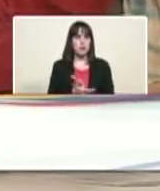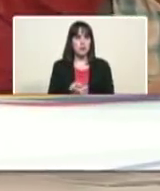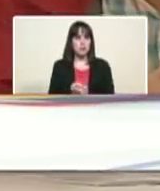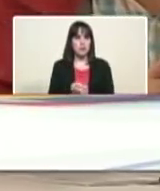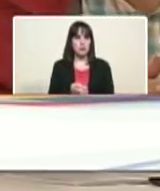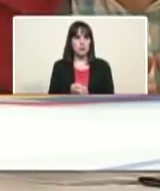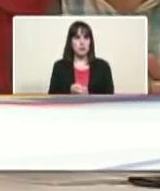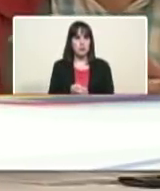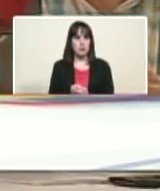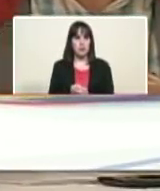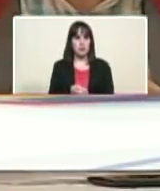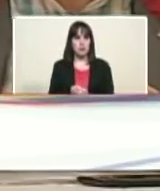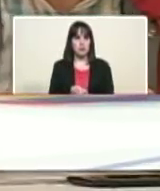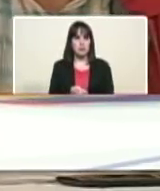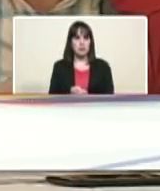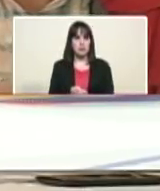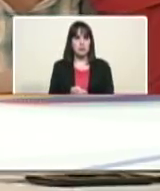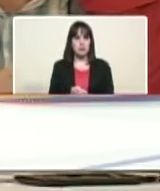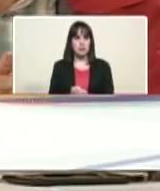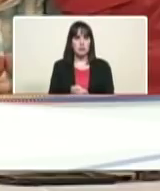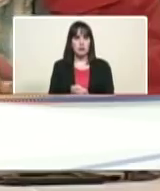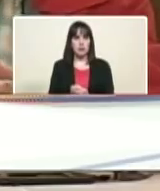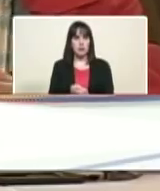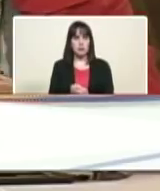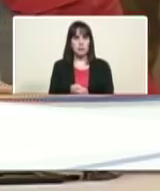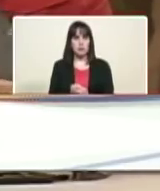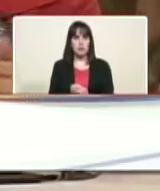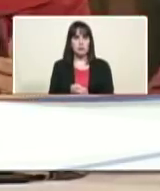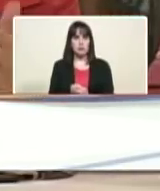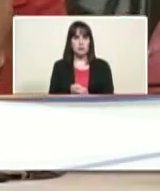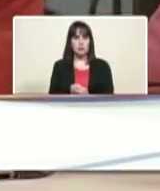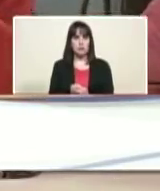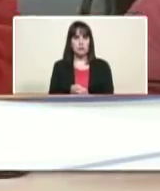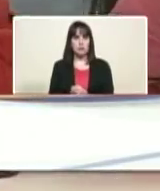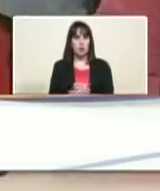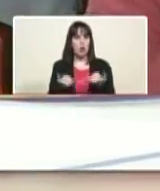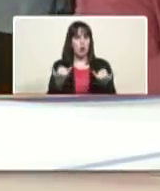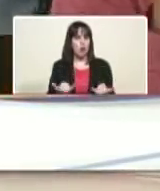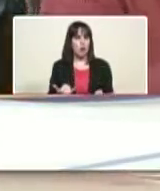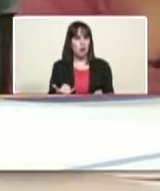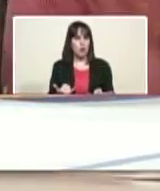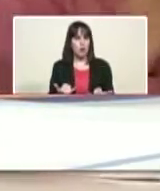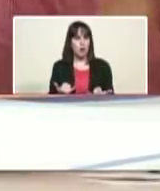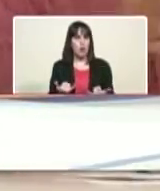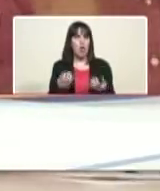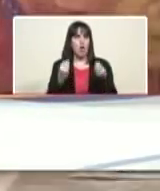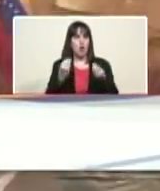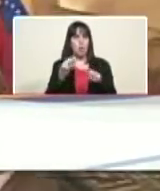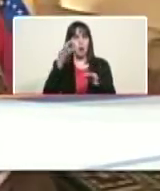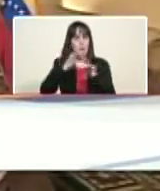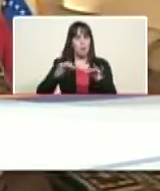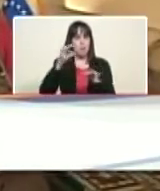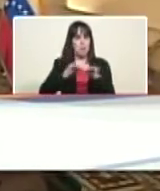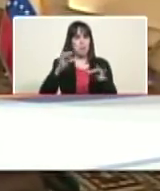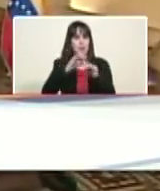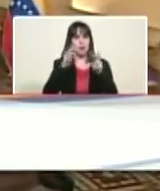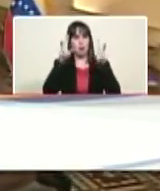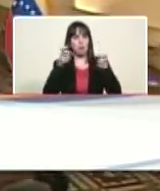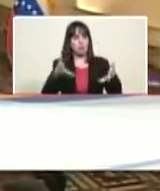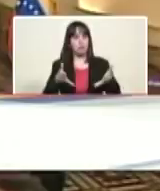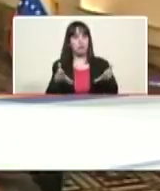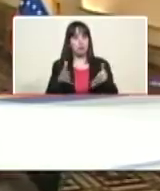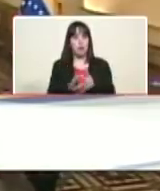Ellos dolarizaron los precios, yo petrolicé los salarios. Medio petro le metimos, pues. Medio